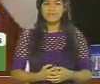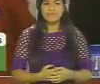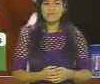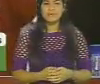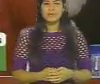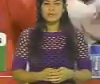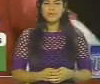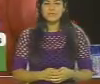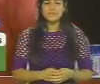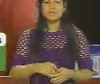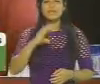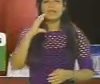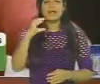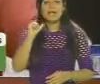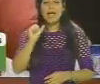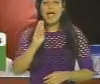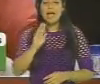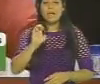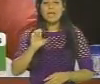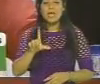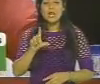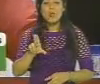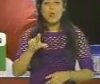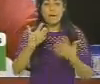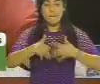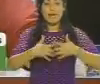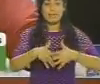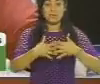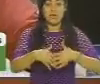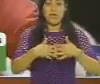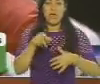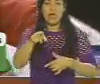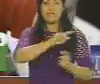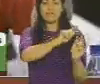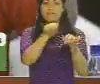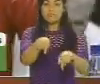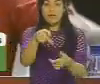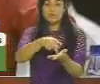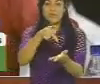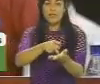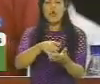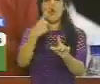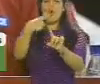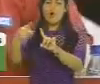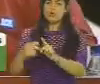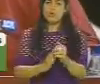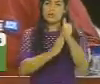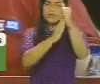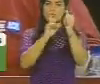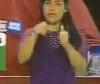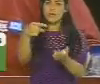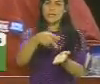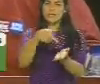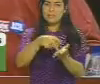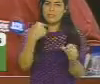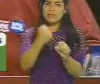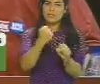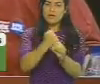Saludos a los hermanos de Cabelún que se encuentran acá en este momento y a otros líderes sindicales que están acá con